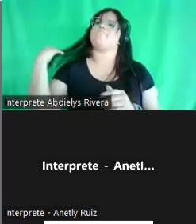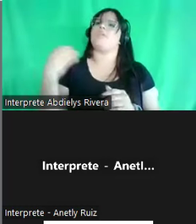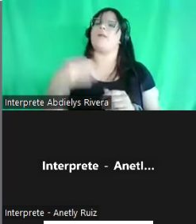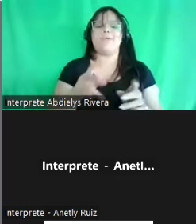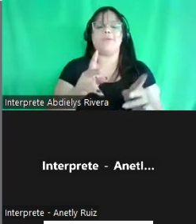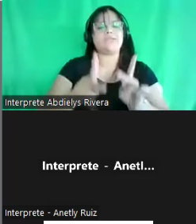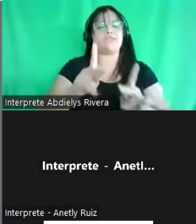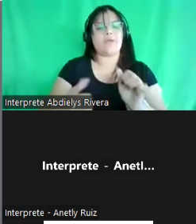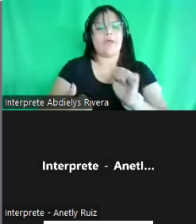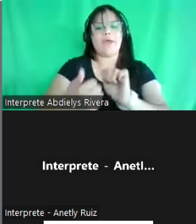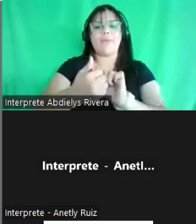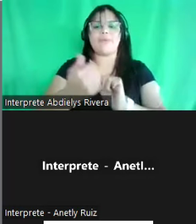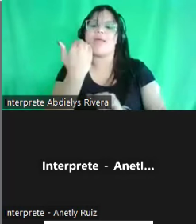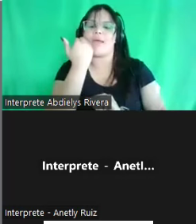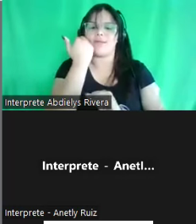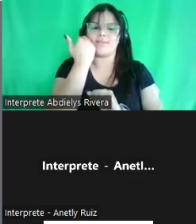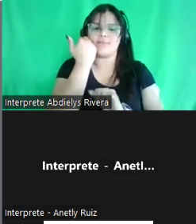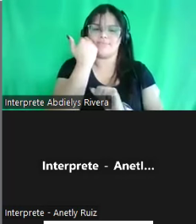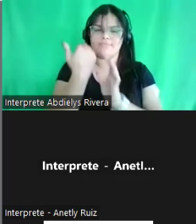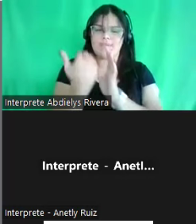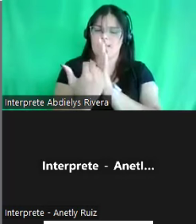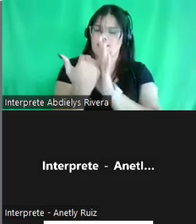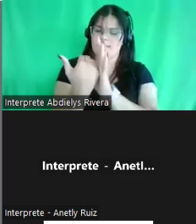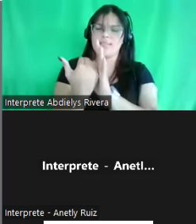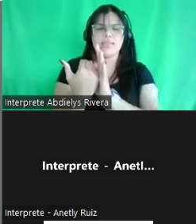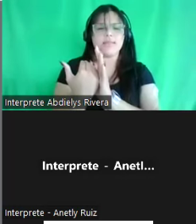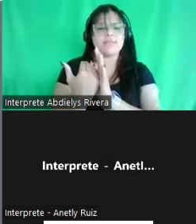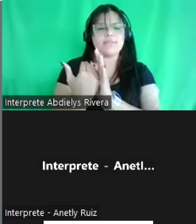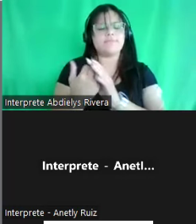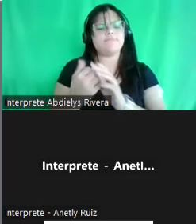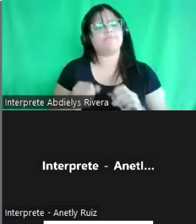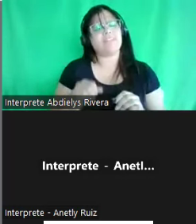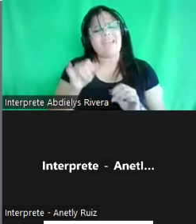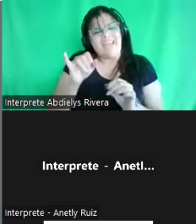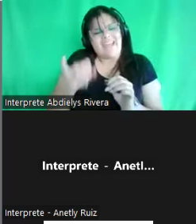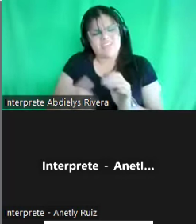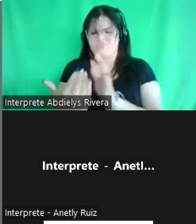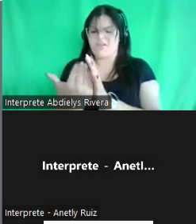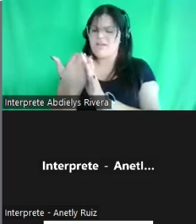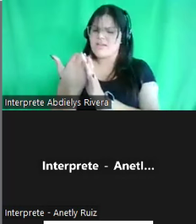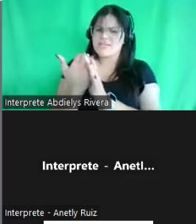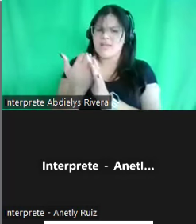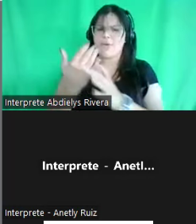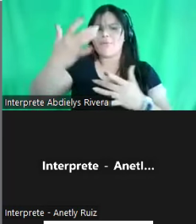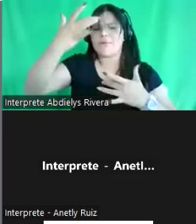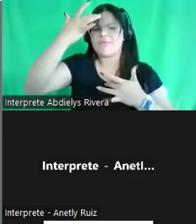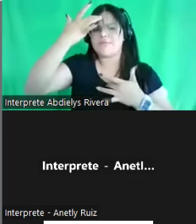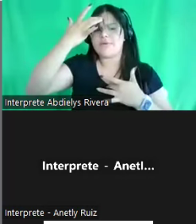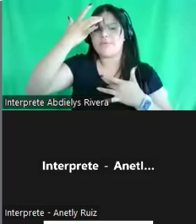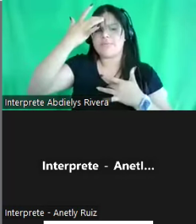da, ¿verdad? El paciente está diagnosticado con cáncer. El cáncer es una enfermedad